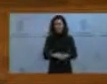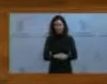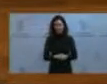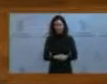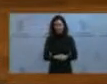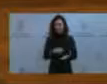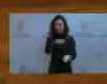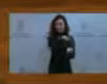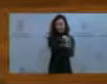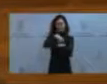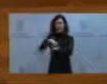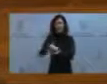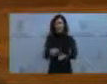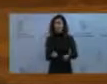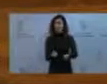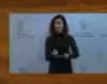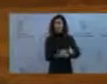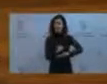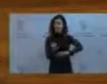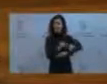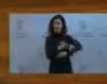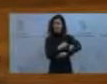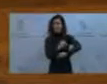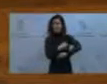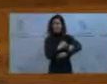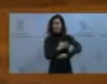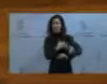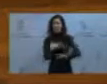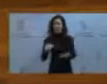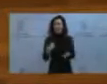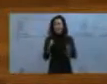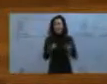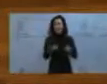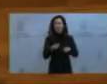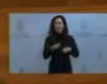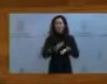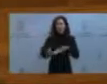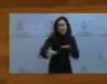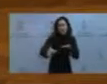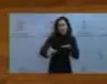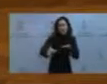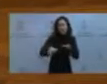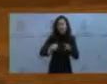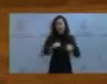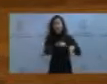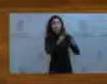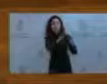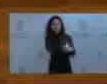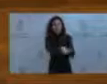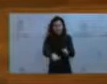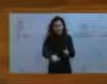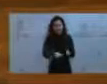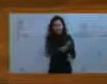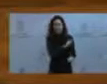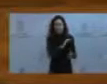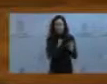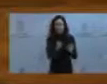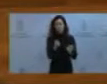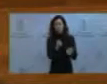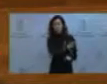centros con ánimo de lucro, como les gusta llamar a ustedes, se gastaron en ustedes. Pagaron a